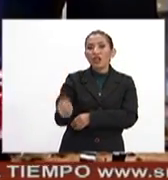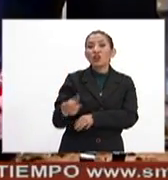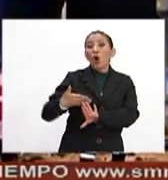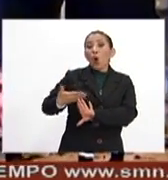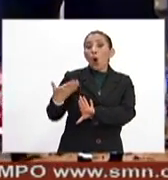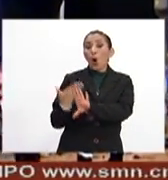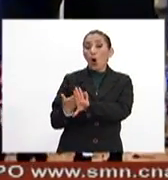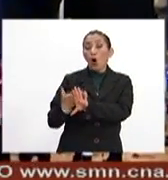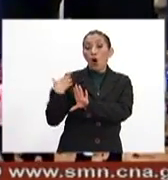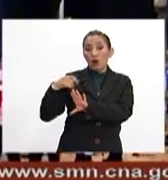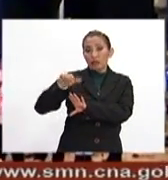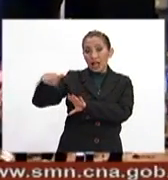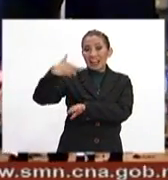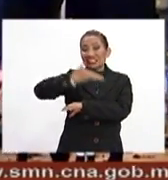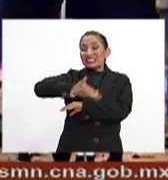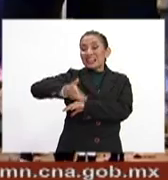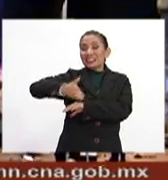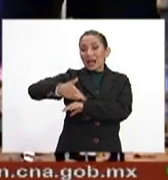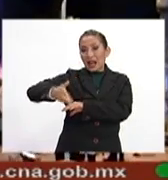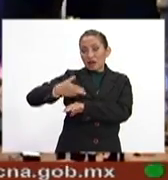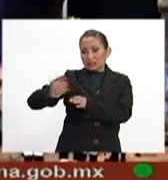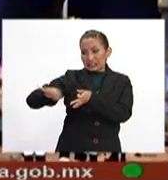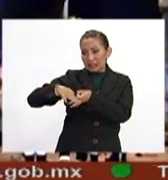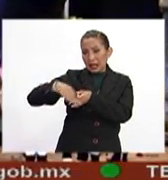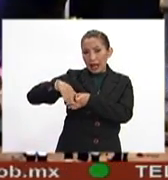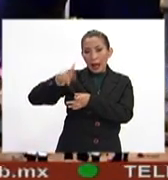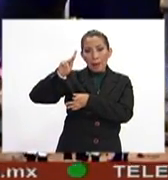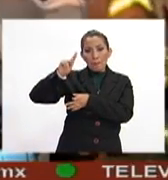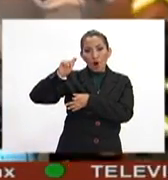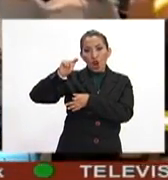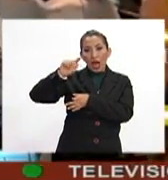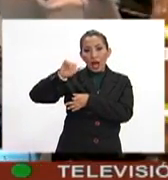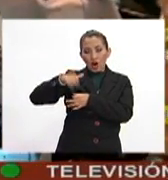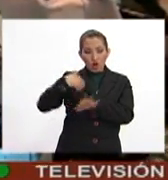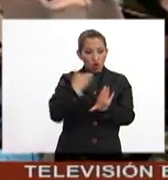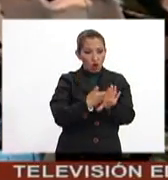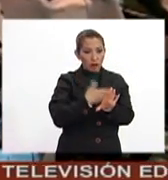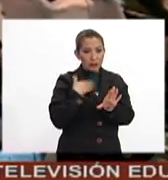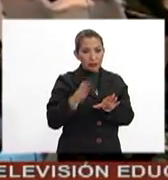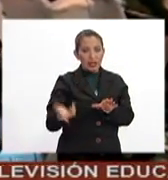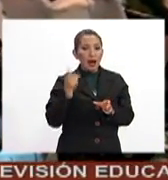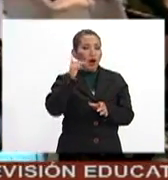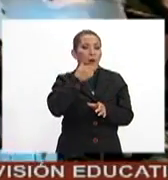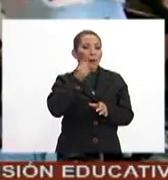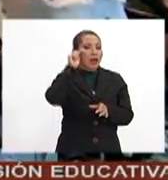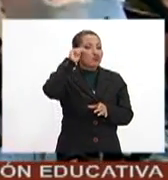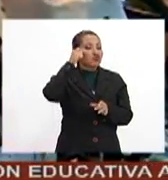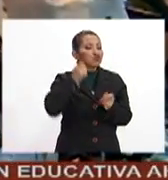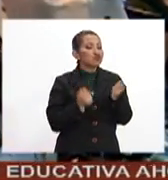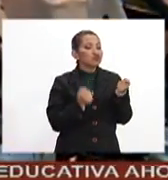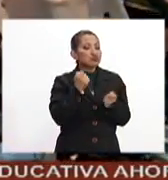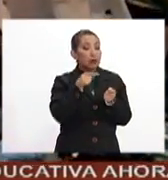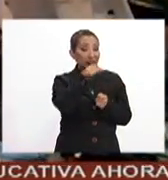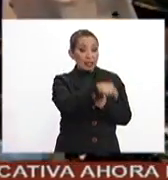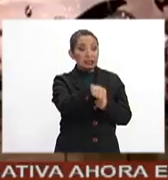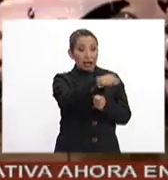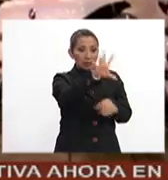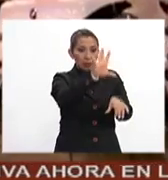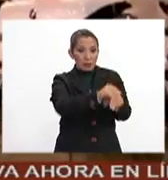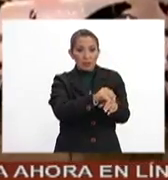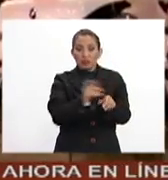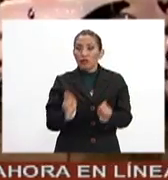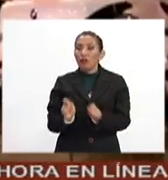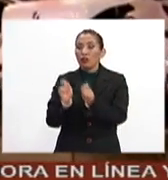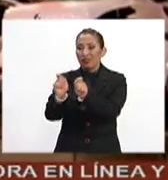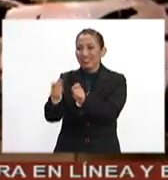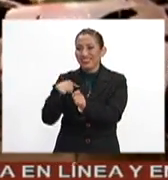denuncias contra el restaurante que se encontraba ubicado en Polanco, contra el Ballet Parking, porque dicen, pues permitieron